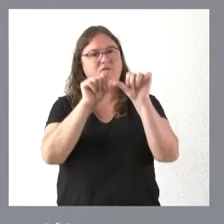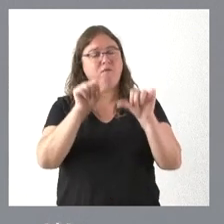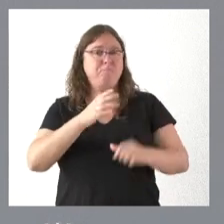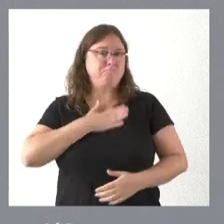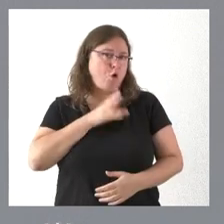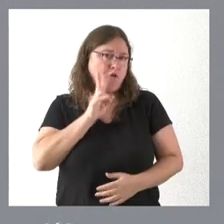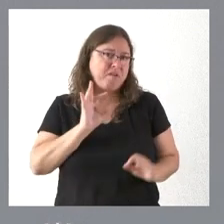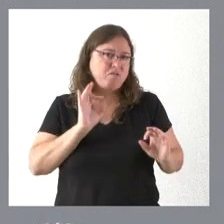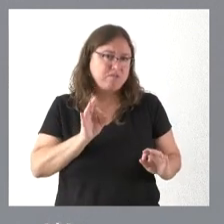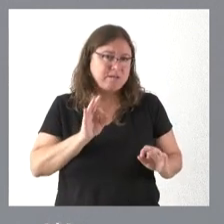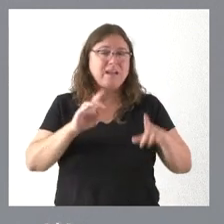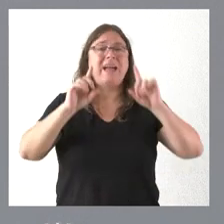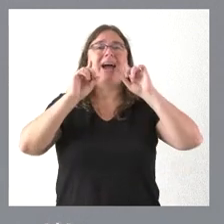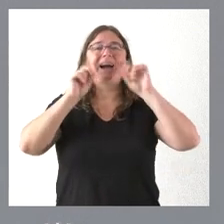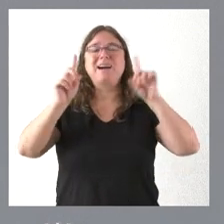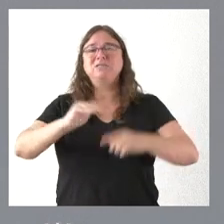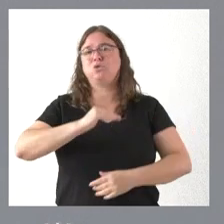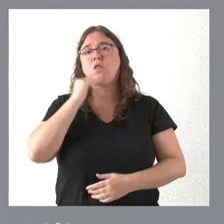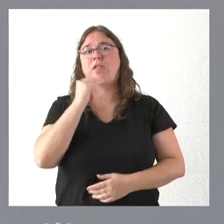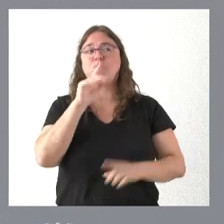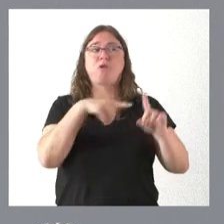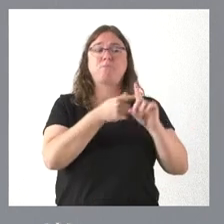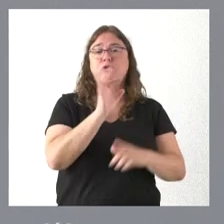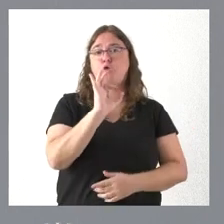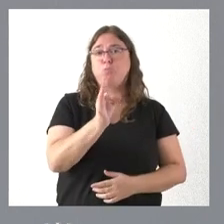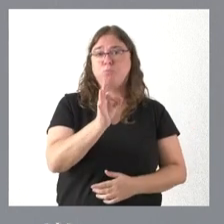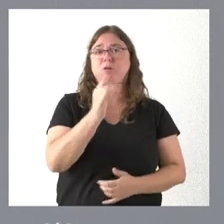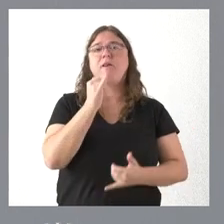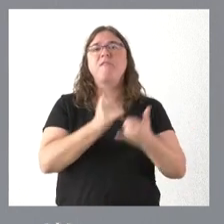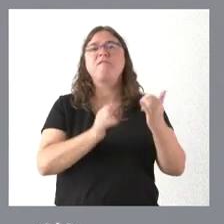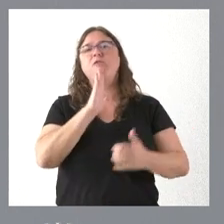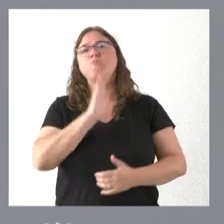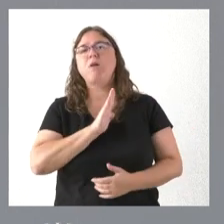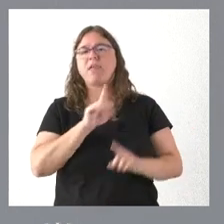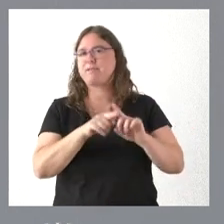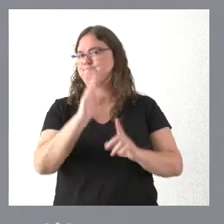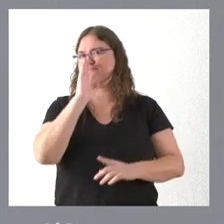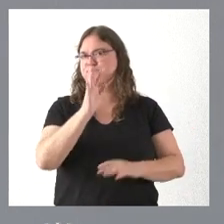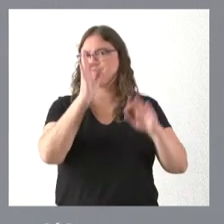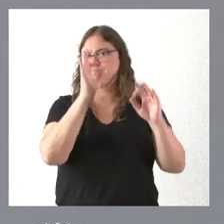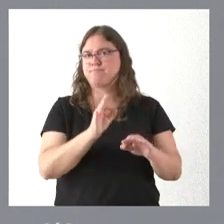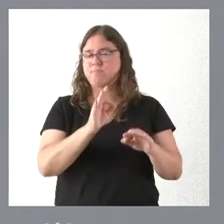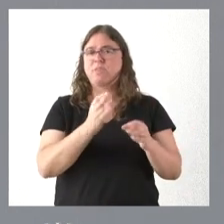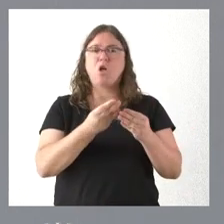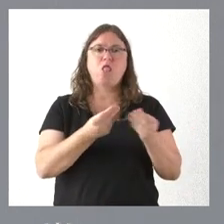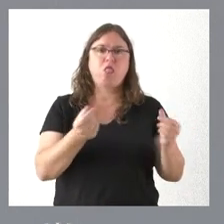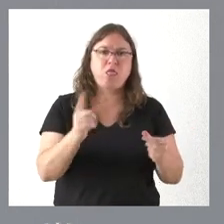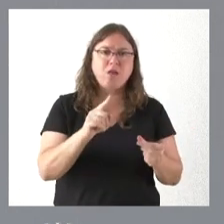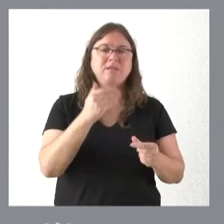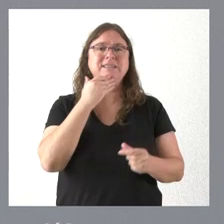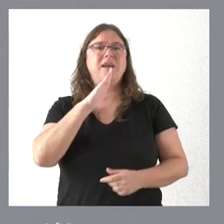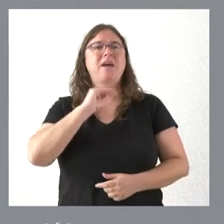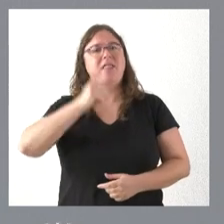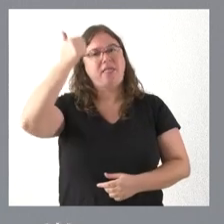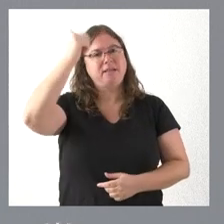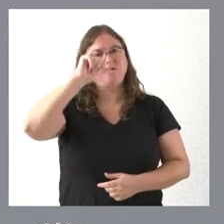nosotros lo vemos así en el caso de Zamora con oportos y finalmente se hace así nos parece que podría ir en esa dirección no tanto diluir lo que Las edades del